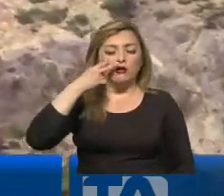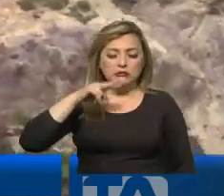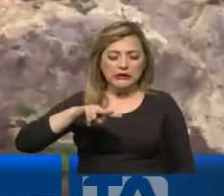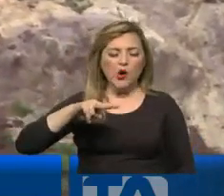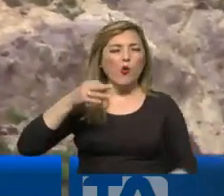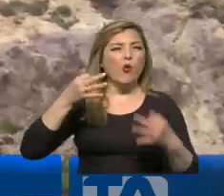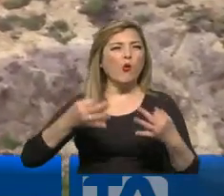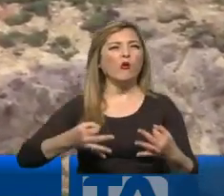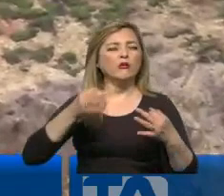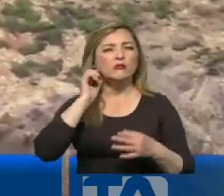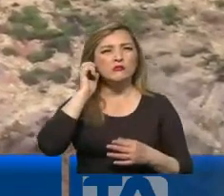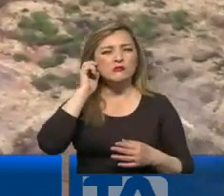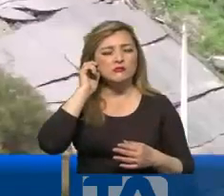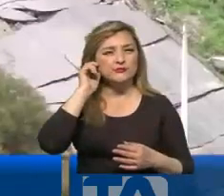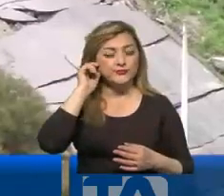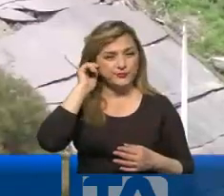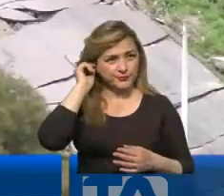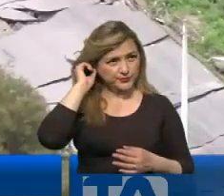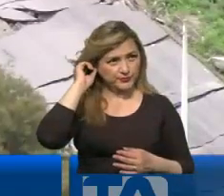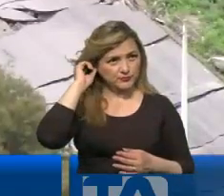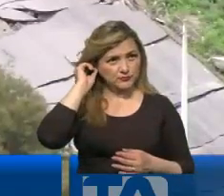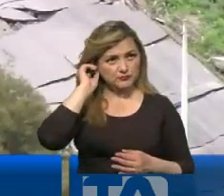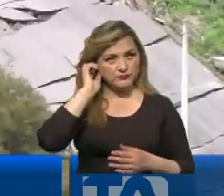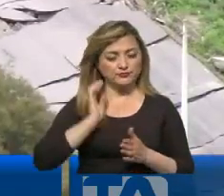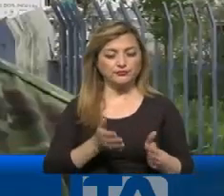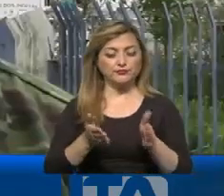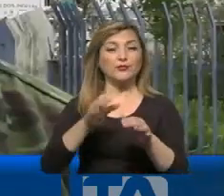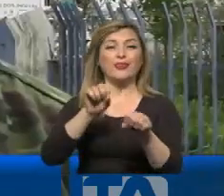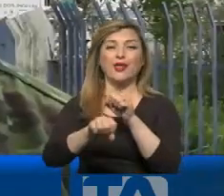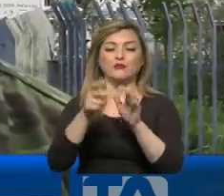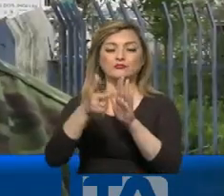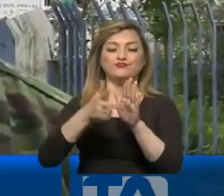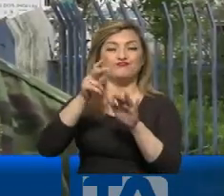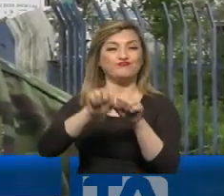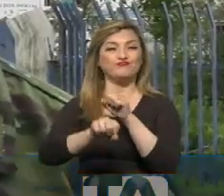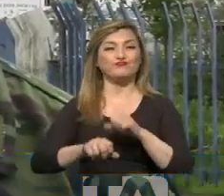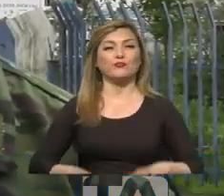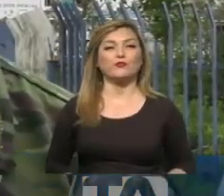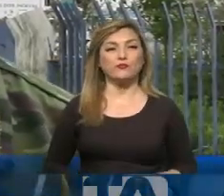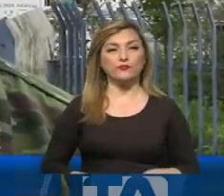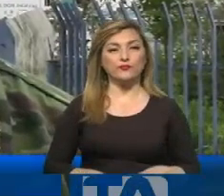pudo confirmar la afectación en viviendas, vías y hasta la línea del ferrocarril. Y determinar exactamente